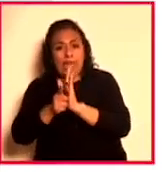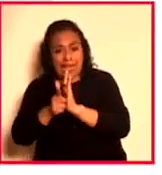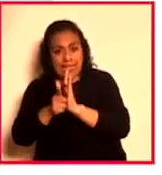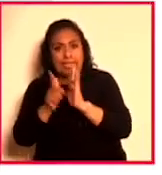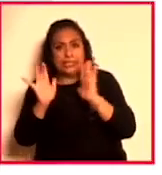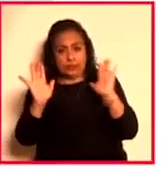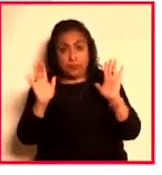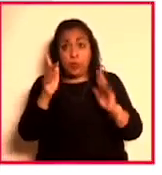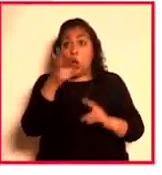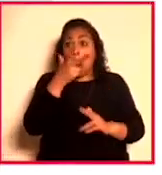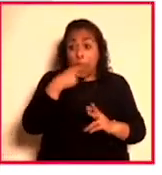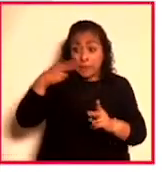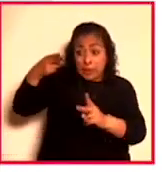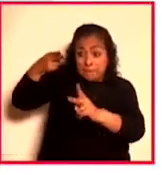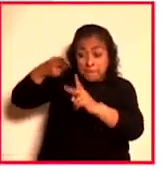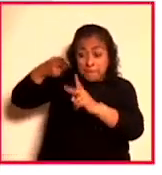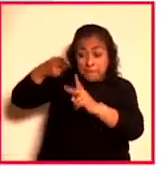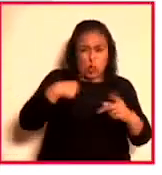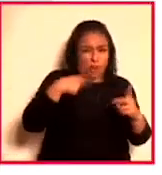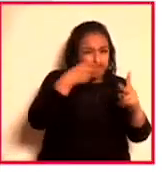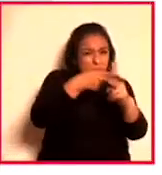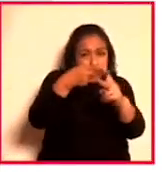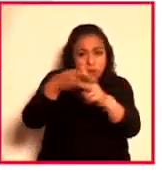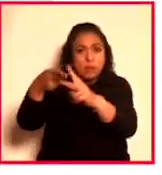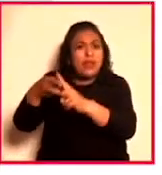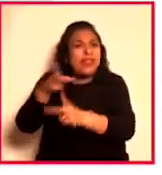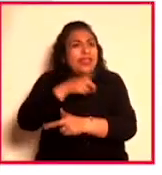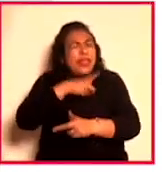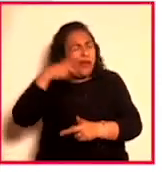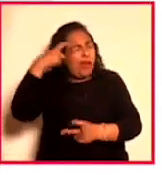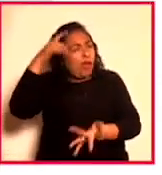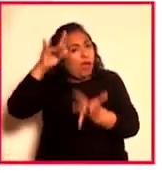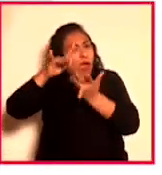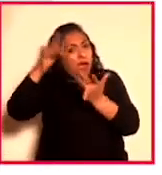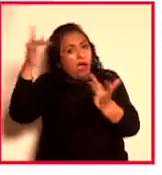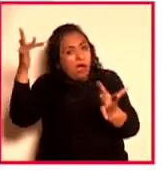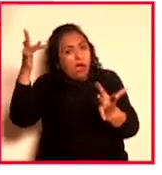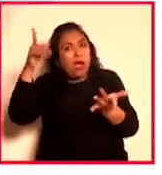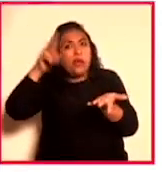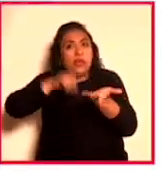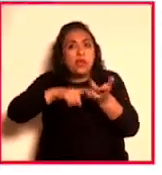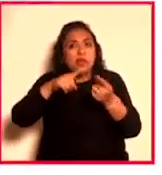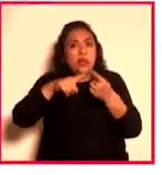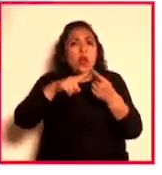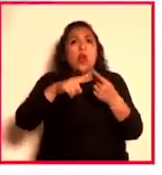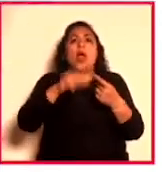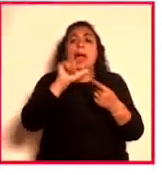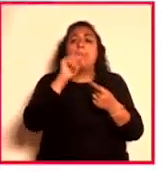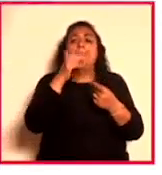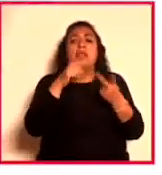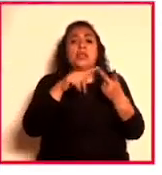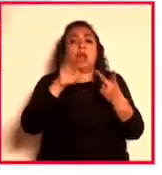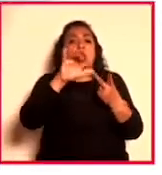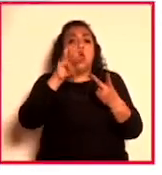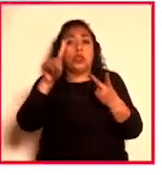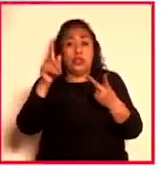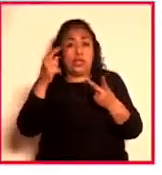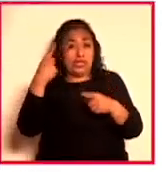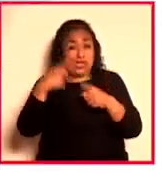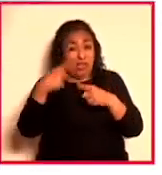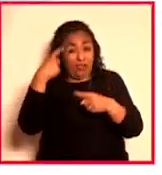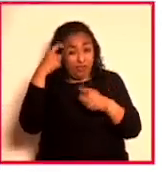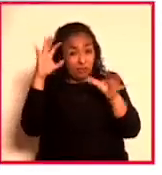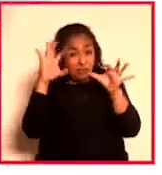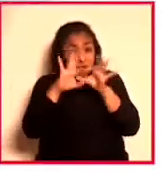que mata, el asesino serial, tiene que tener una desconexión entre su corteza prefrontal y su amígdala. Nadie en su sano juicio, déjame